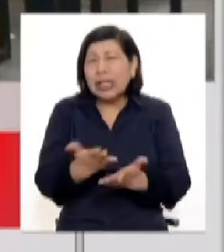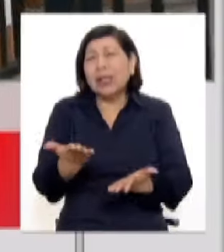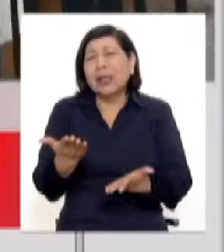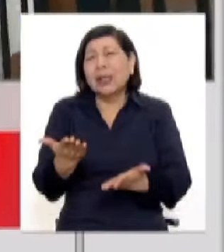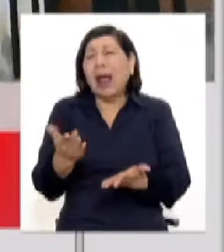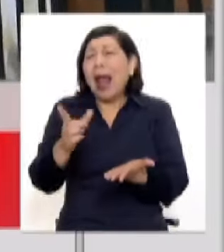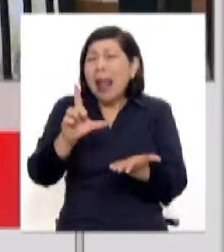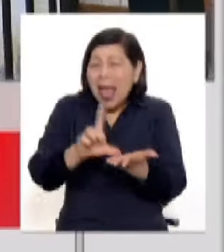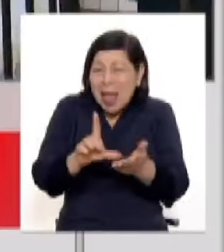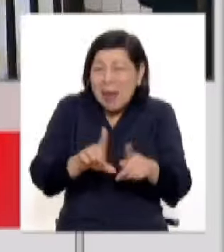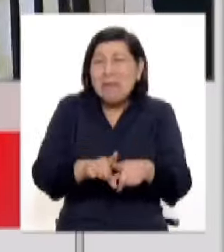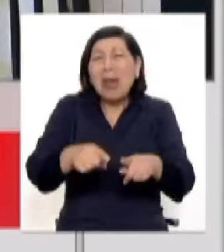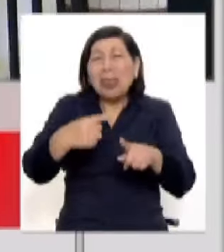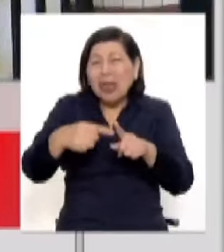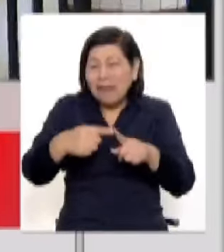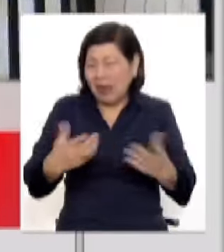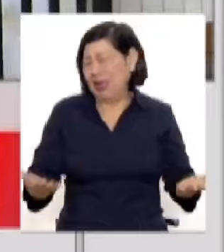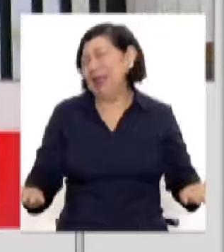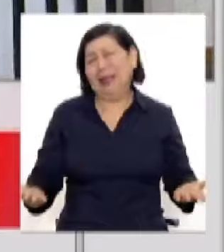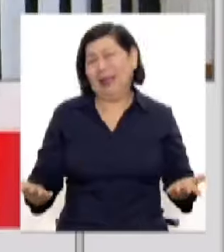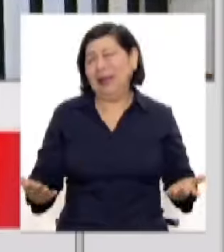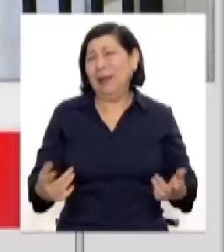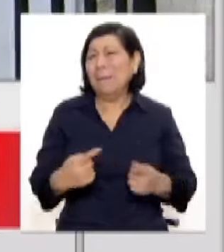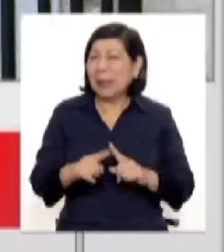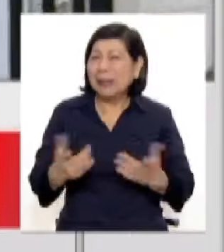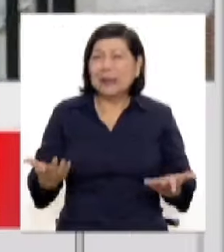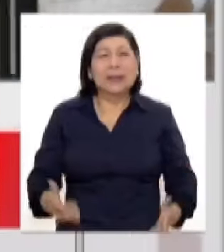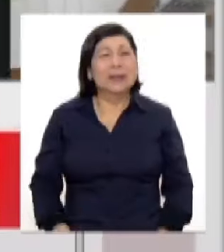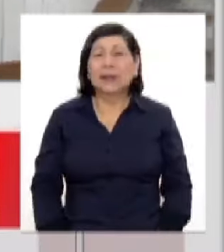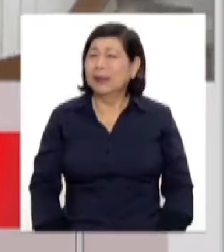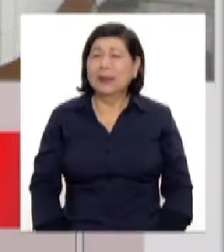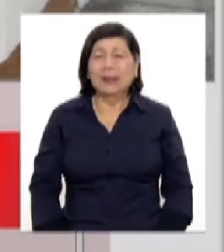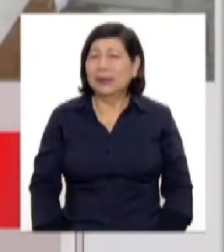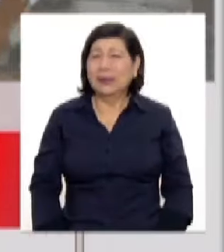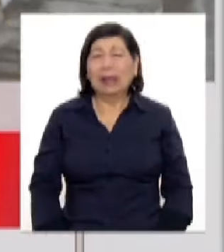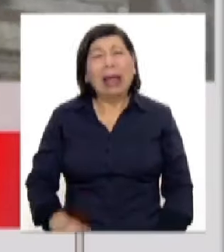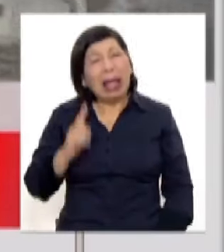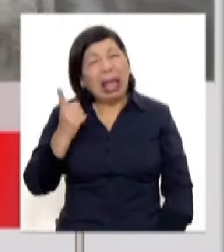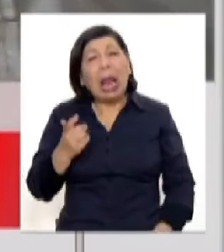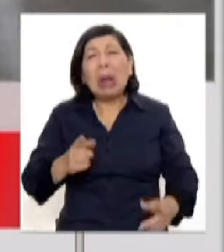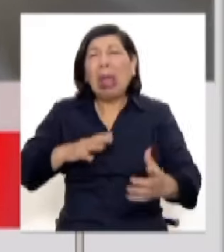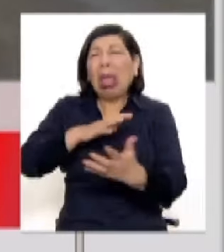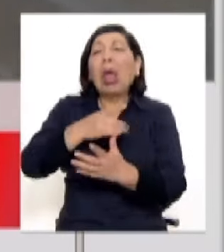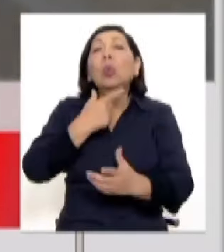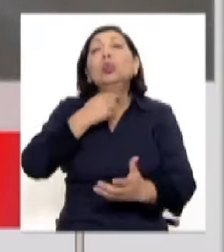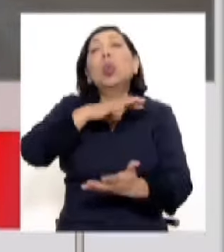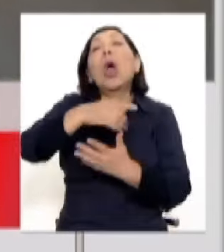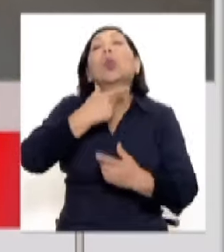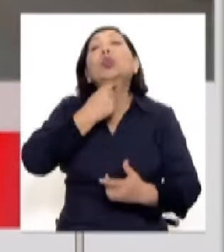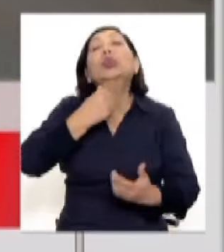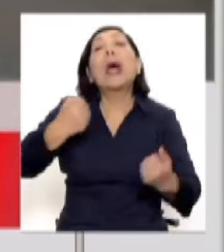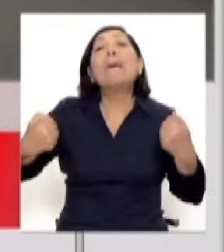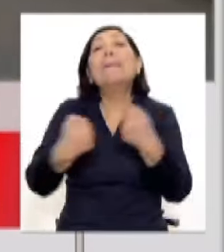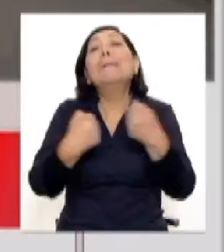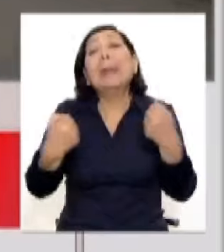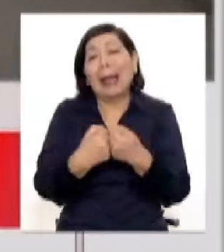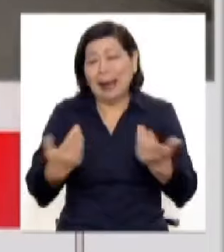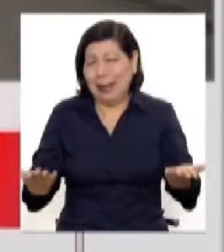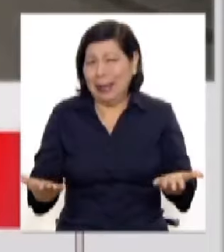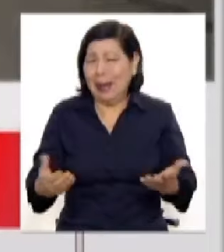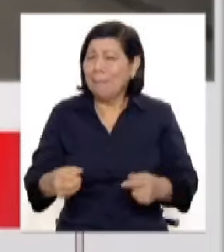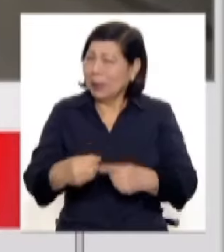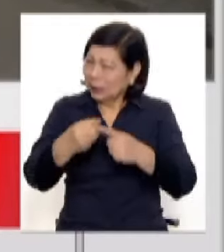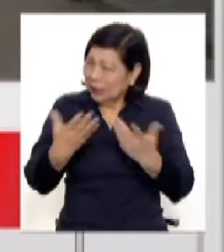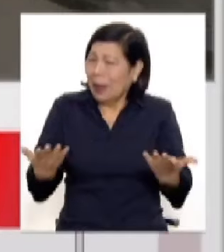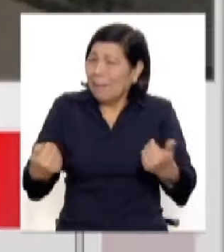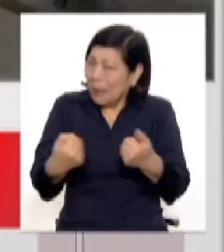en el centro de Lima, en diferentes distritos, para crear alboroto. Un evento, una fiesta deportiva, la principal,